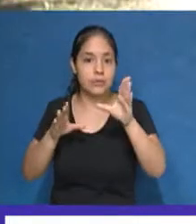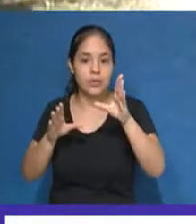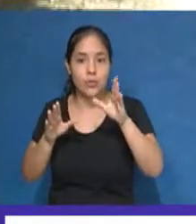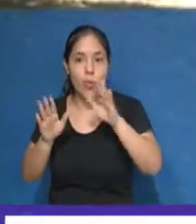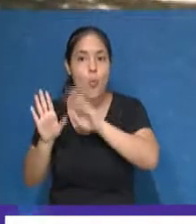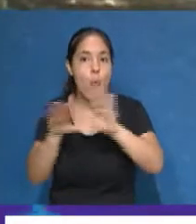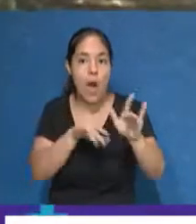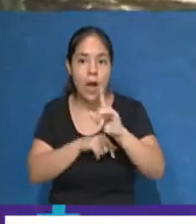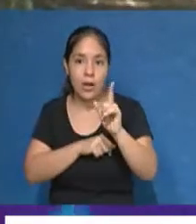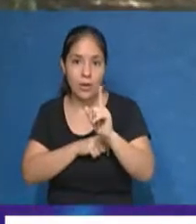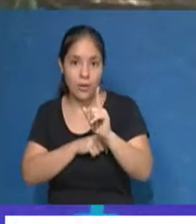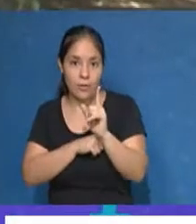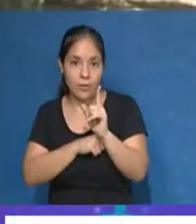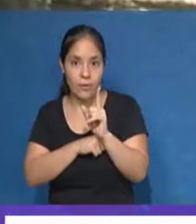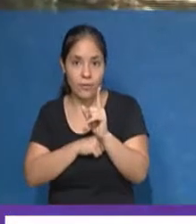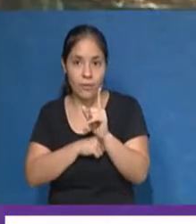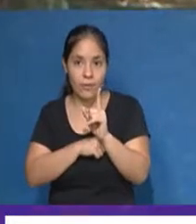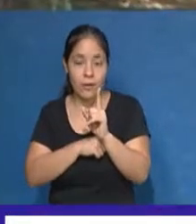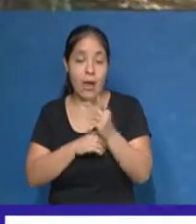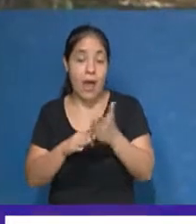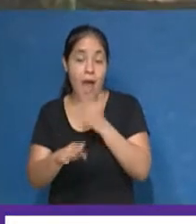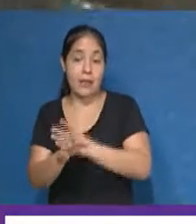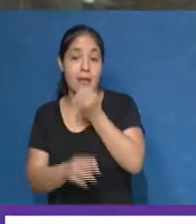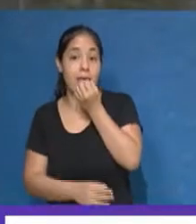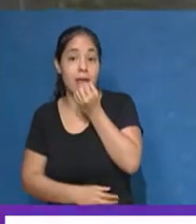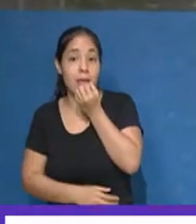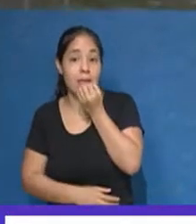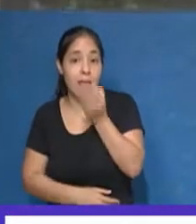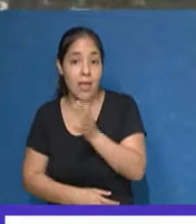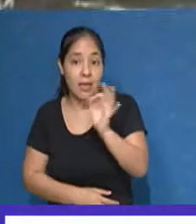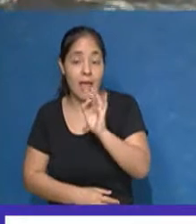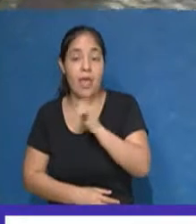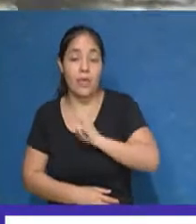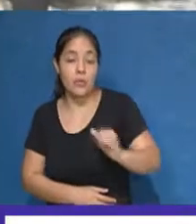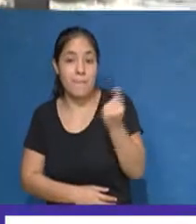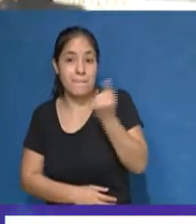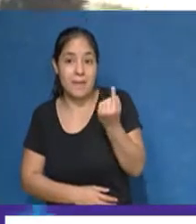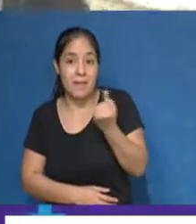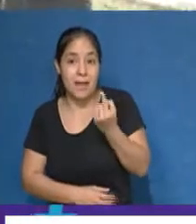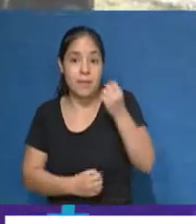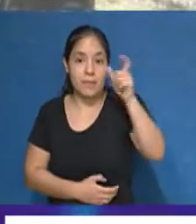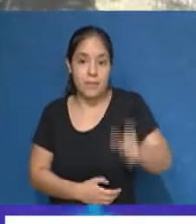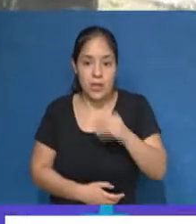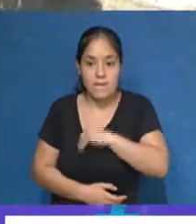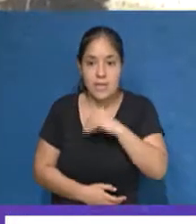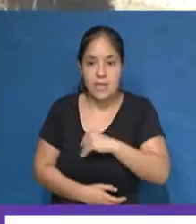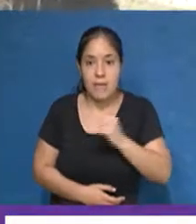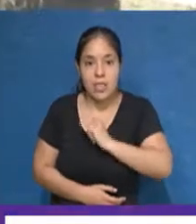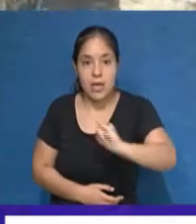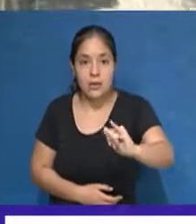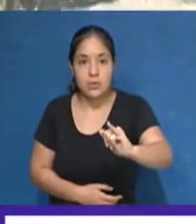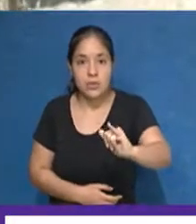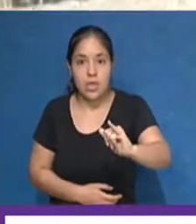de otra manera, no se habló en principio en la denuncia inicial formulada por esta persona en el